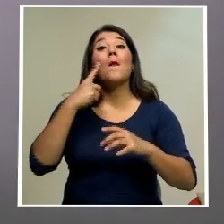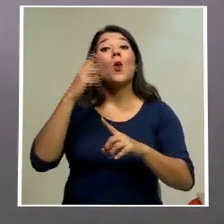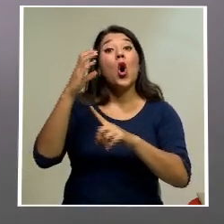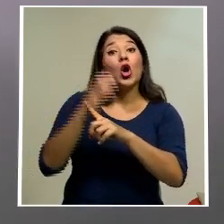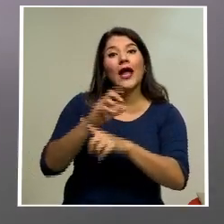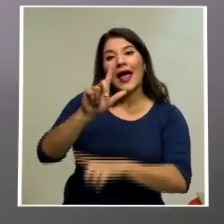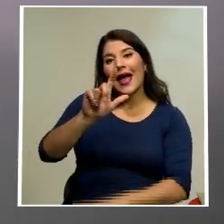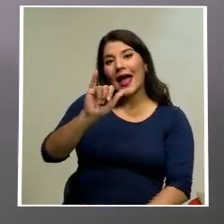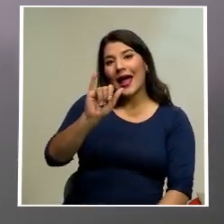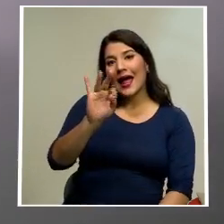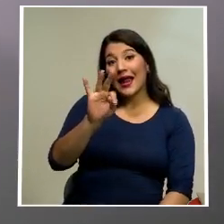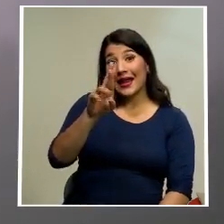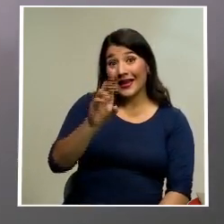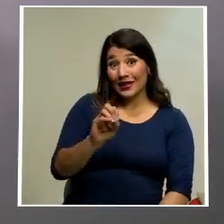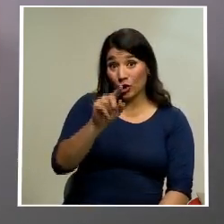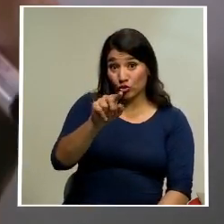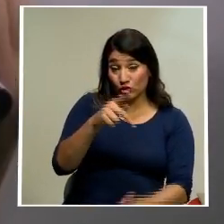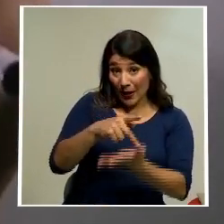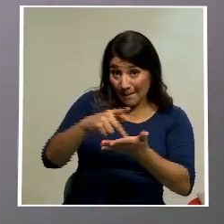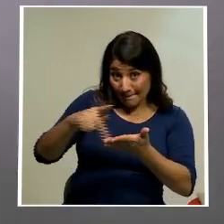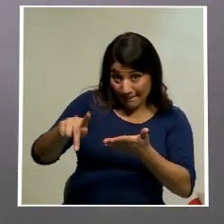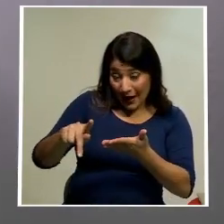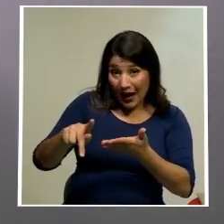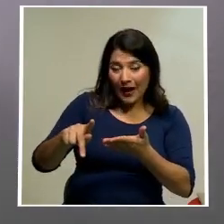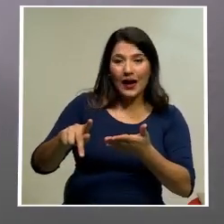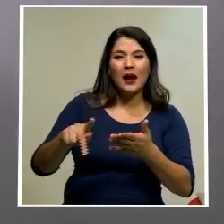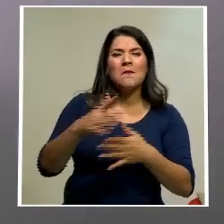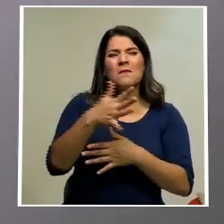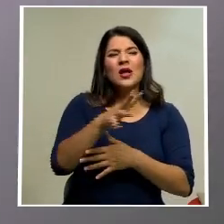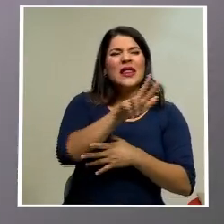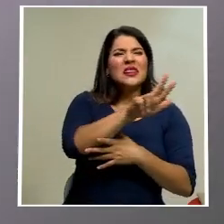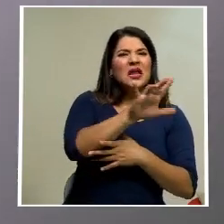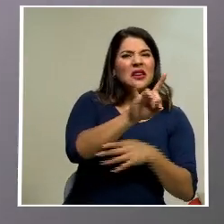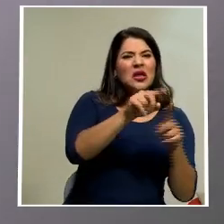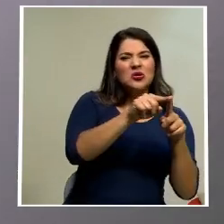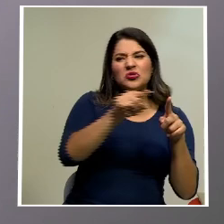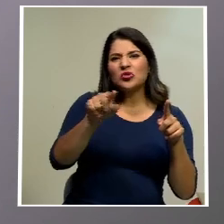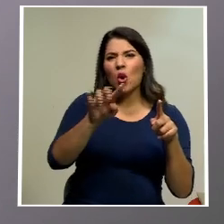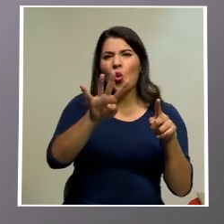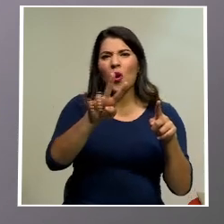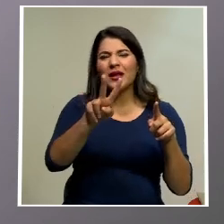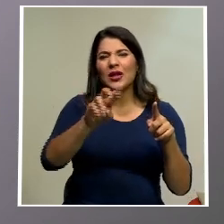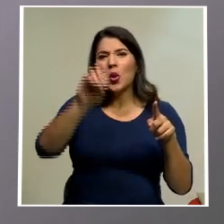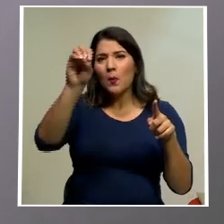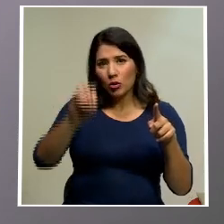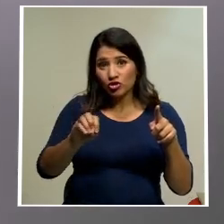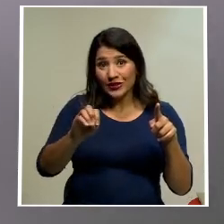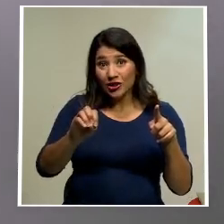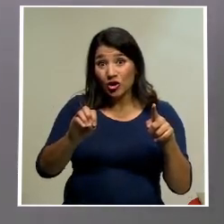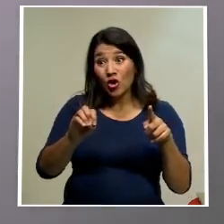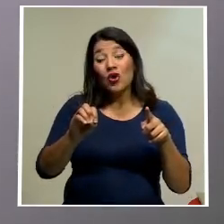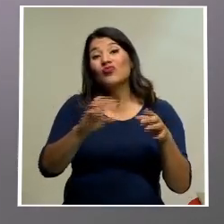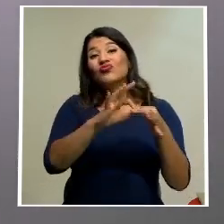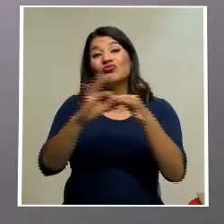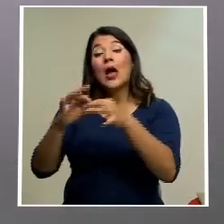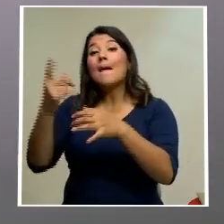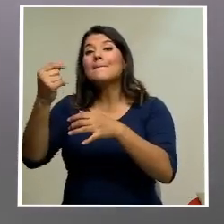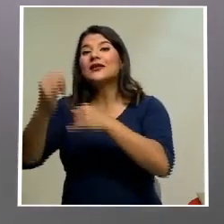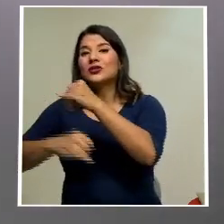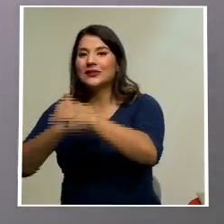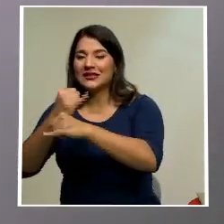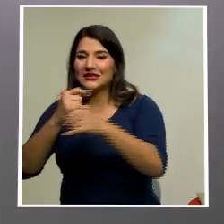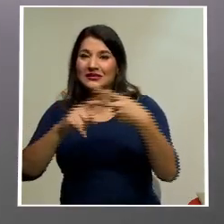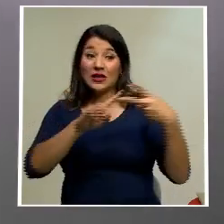de combustible que usted paga, del 38 al 42% corresponde al precio internacional, de un 40 a